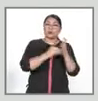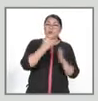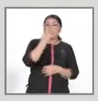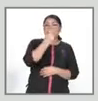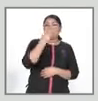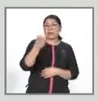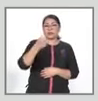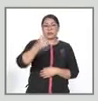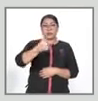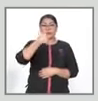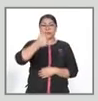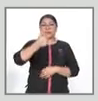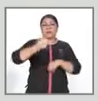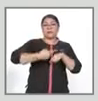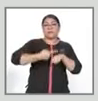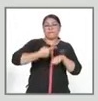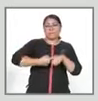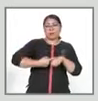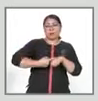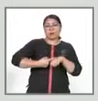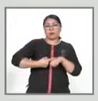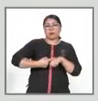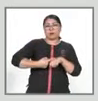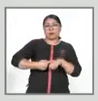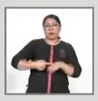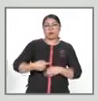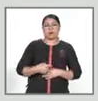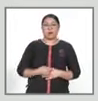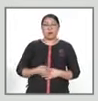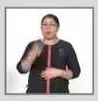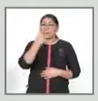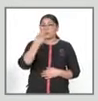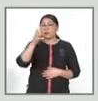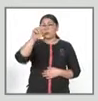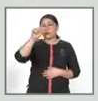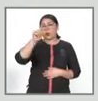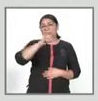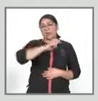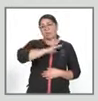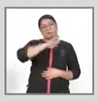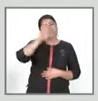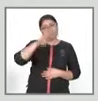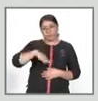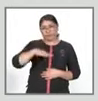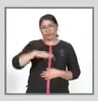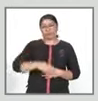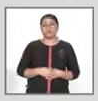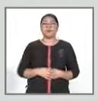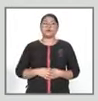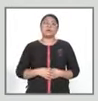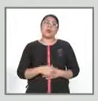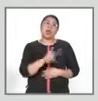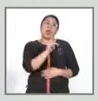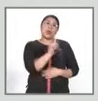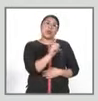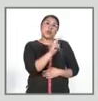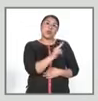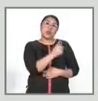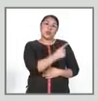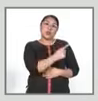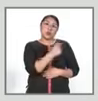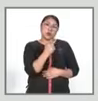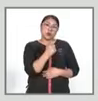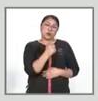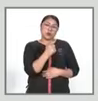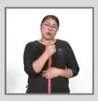2306 casos de los cuales 320 son de funciones la jurisdicción sanitaria